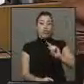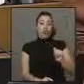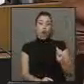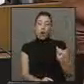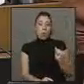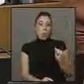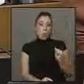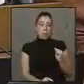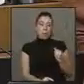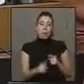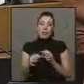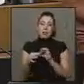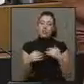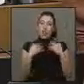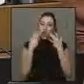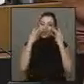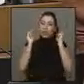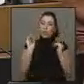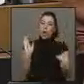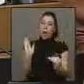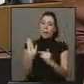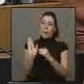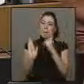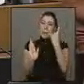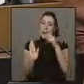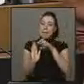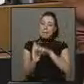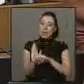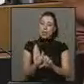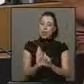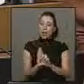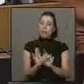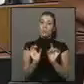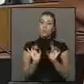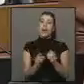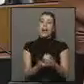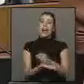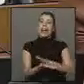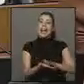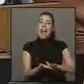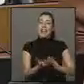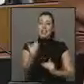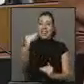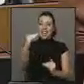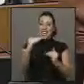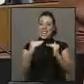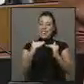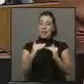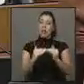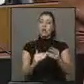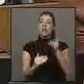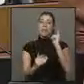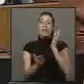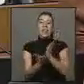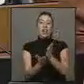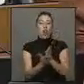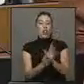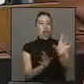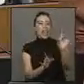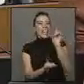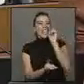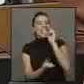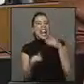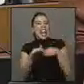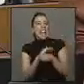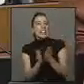cumpliendo. Por eso estoy contento de poder apoyar este primer proyecto de ley, que establece la gratuidad nivelando para arriba, que impide que sean los colegios los que escojan a